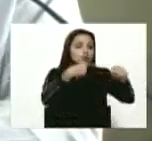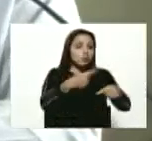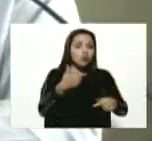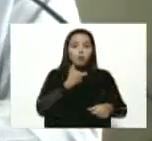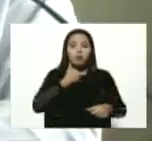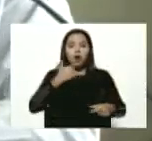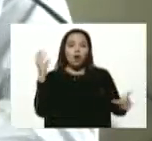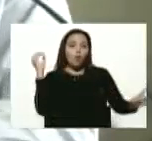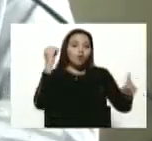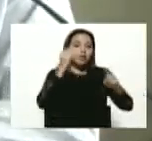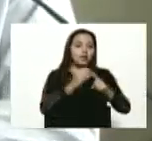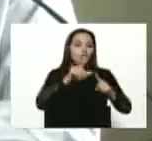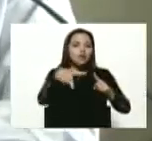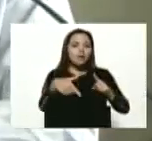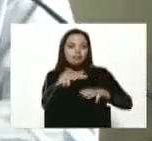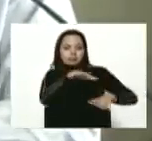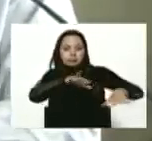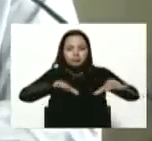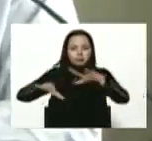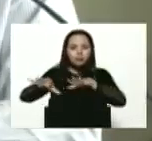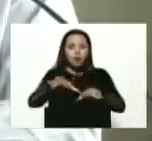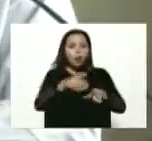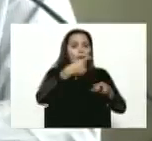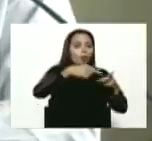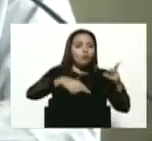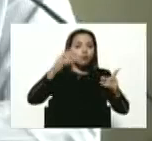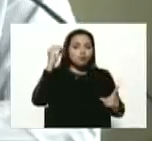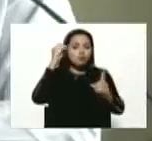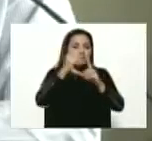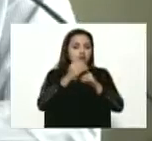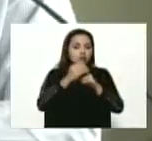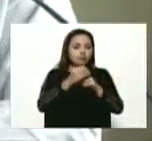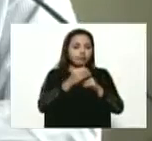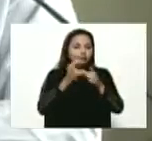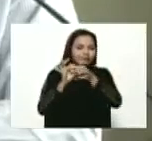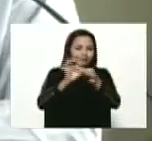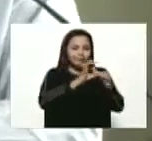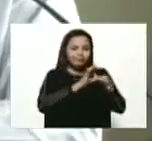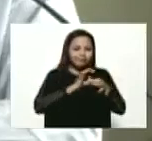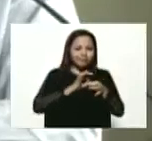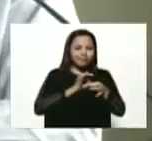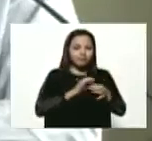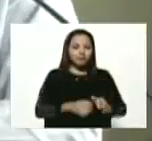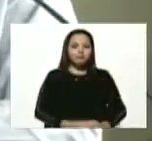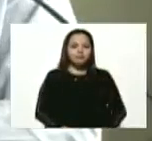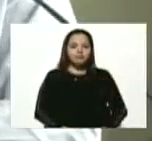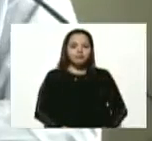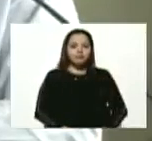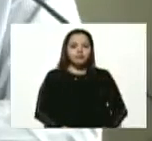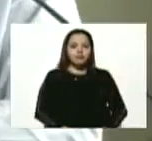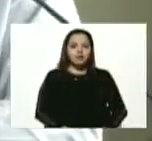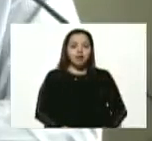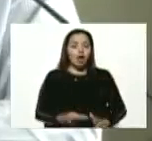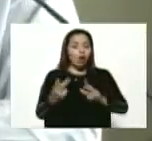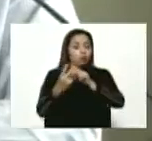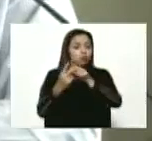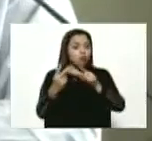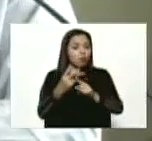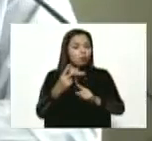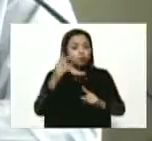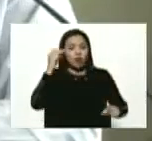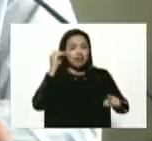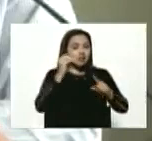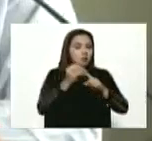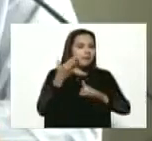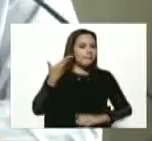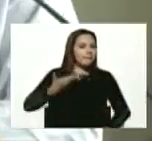indiscutiblemente mueve el resto al resto de los vértices que están allí. Y precisamente hay dos vértices que yo considero han sido como